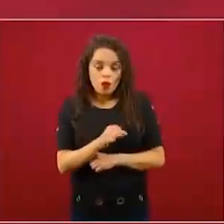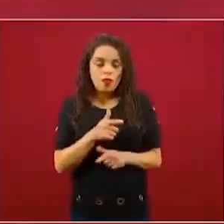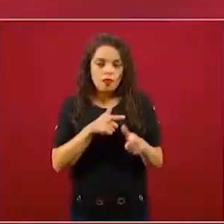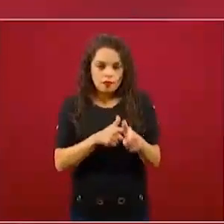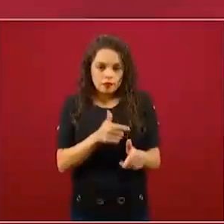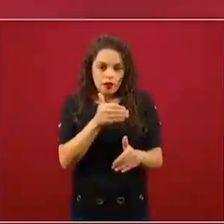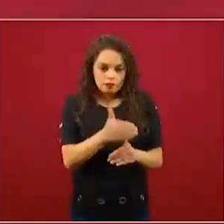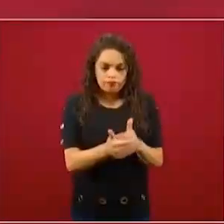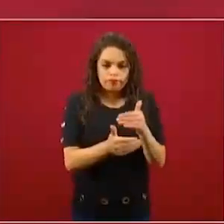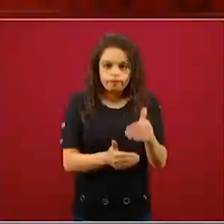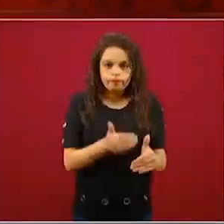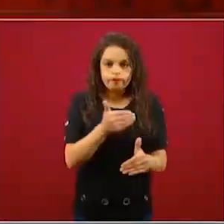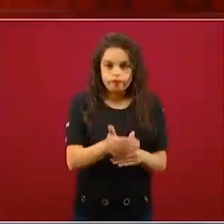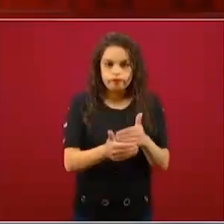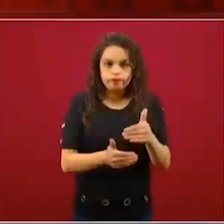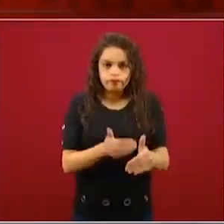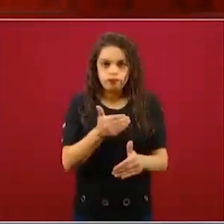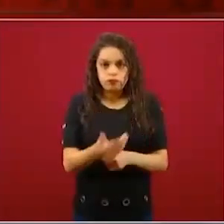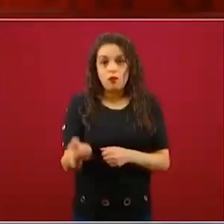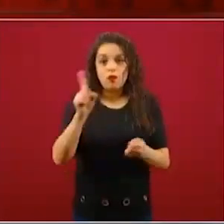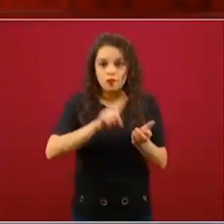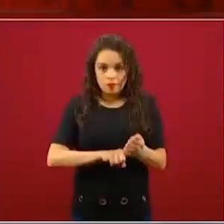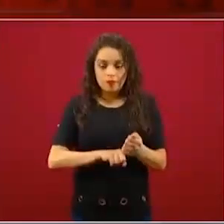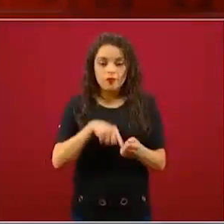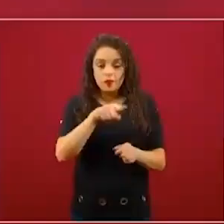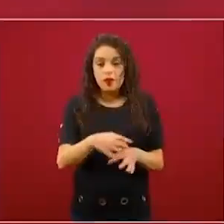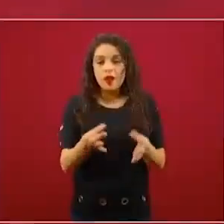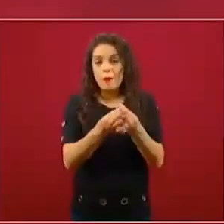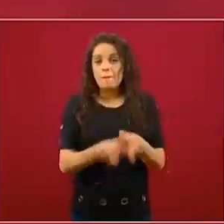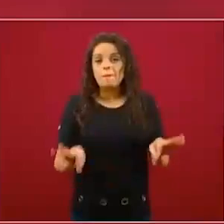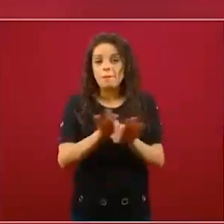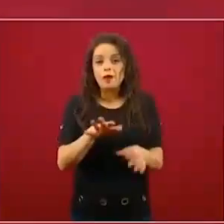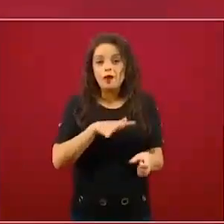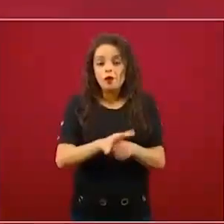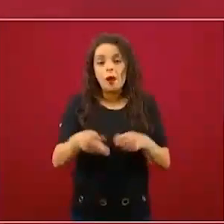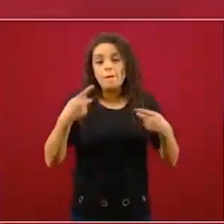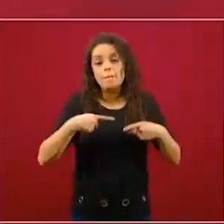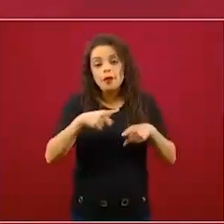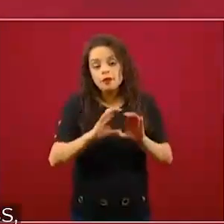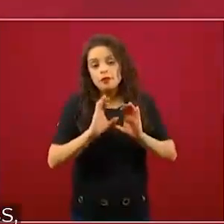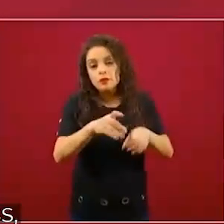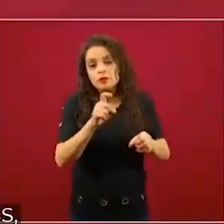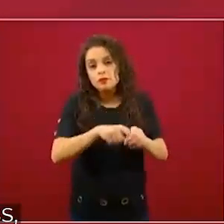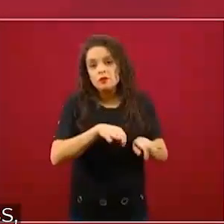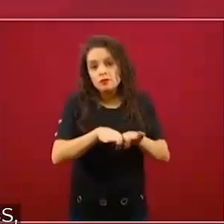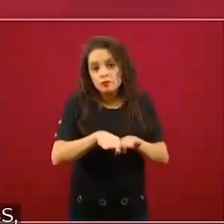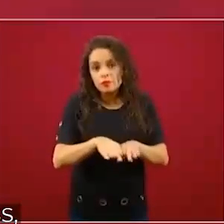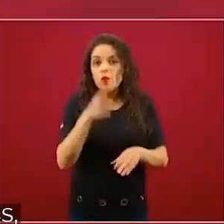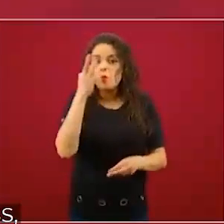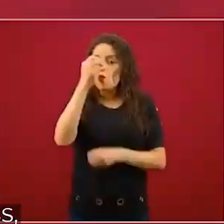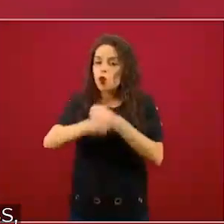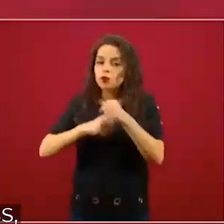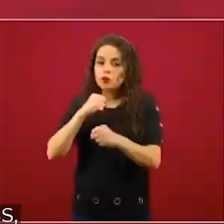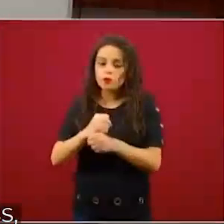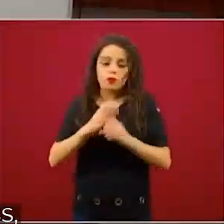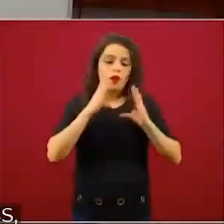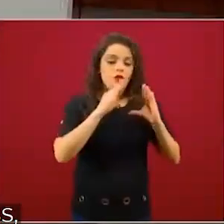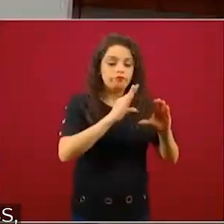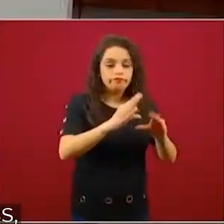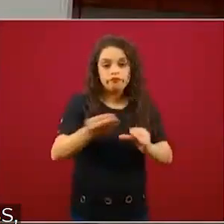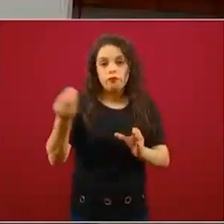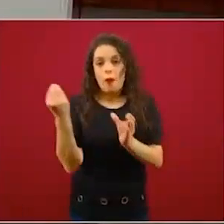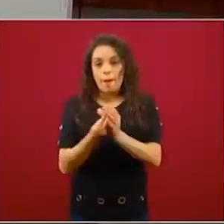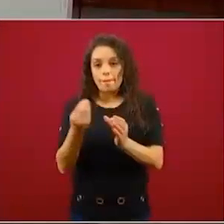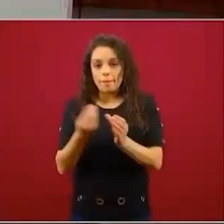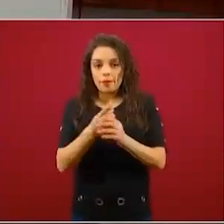En el balance de apoyo solidario a la palabra, la maestra Norma Gabriela López Castañeda, directora de Incorporación y Recaudación